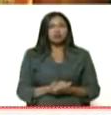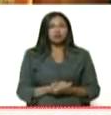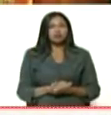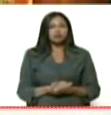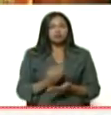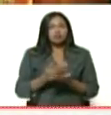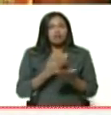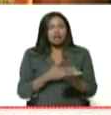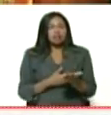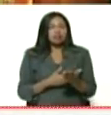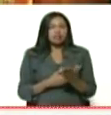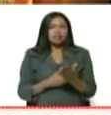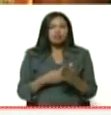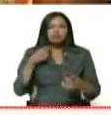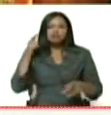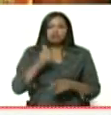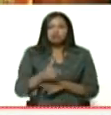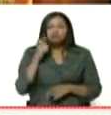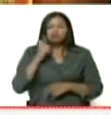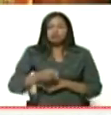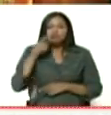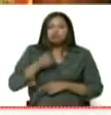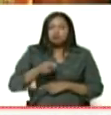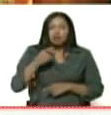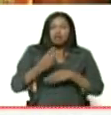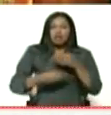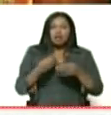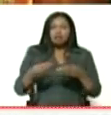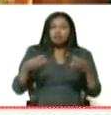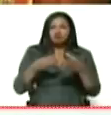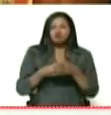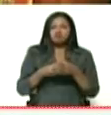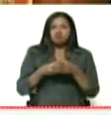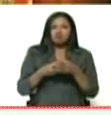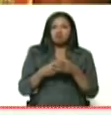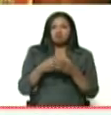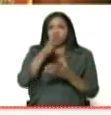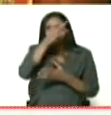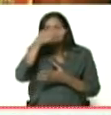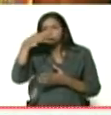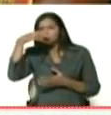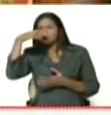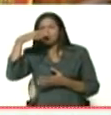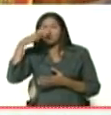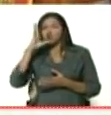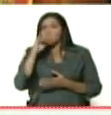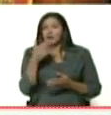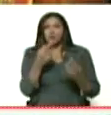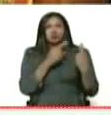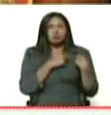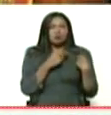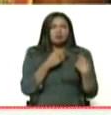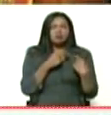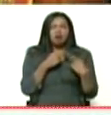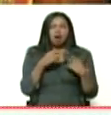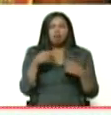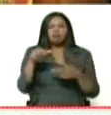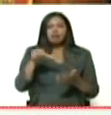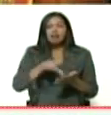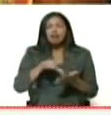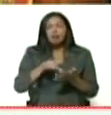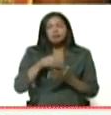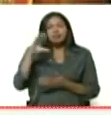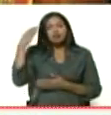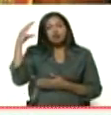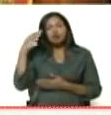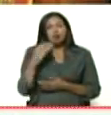las amenazas de la oligarquía guerrerista, criminal e irresponsable de Bogotá, ante